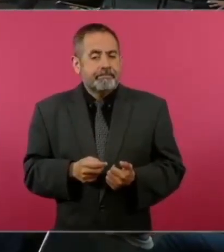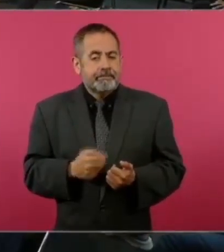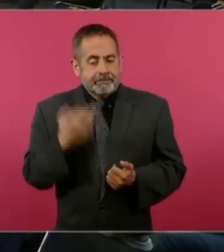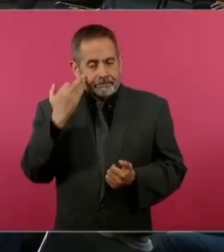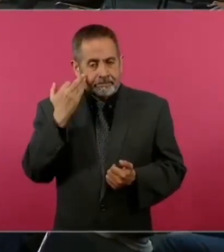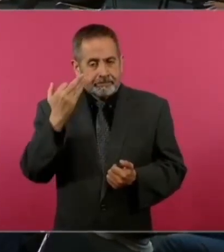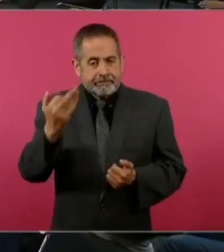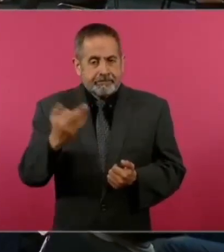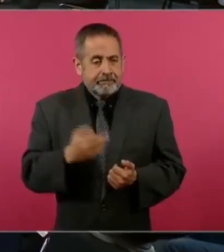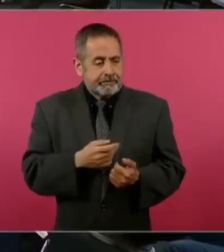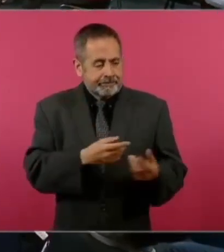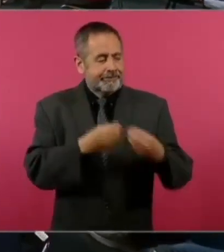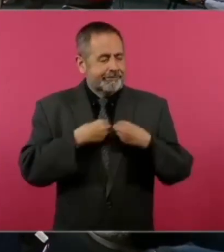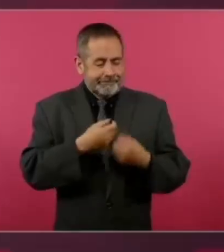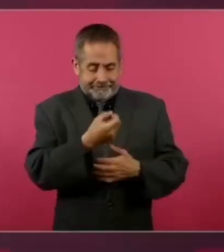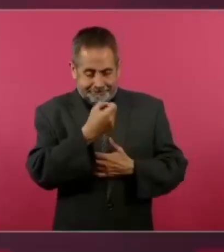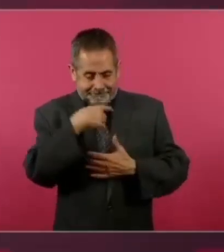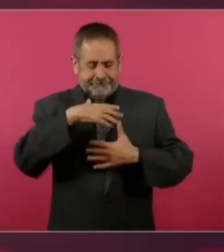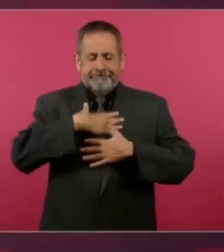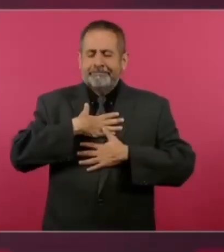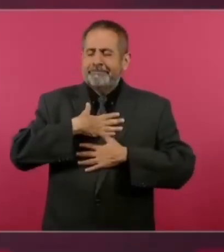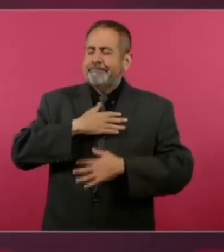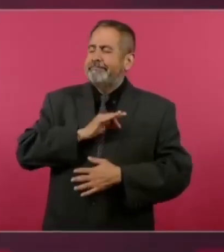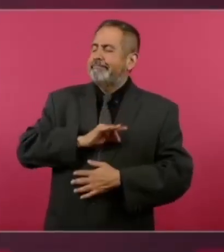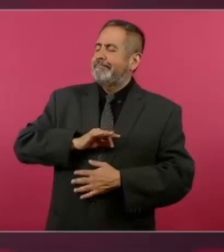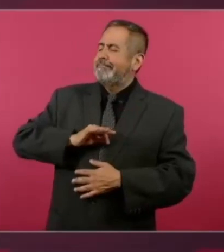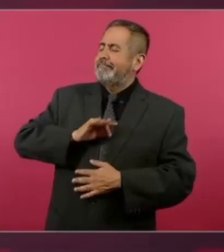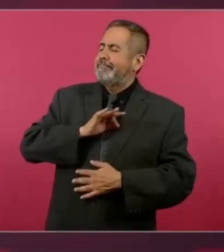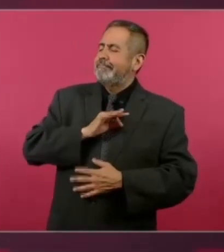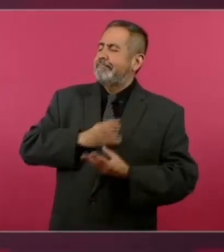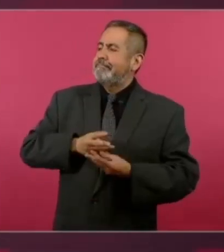una felicidad, pero es algo efímero,